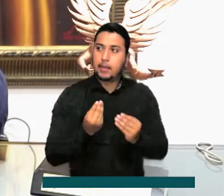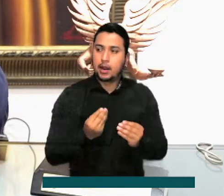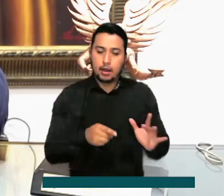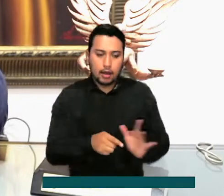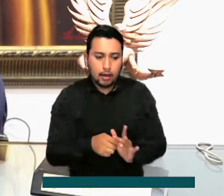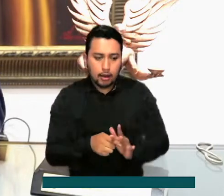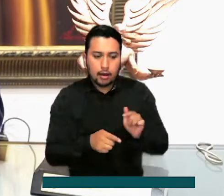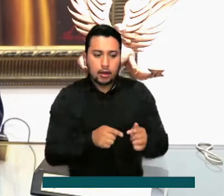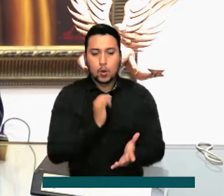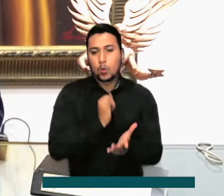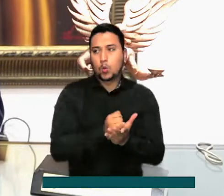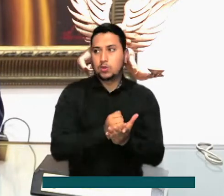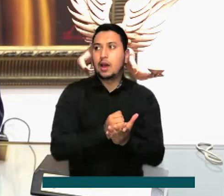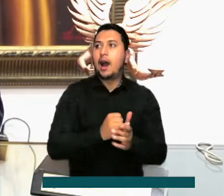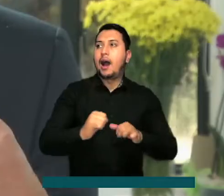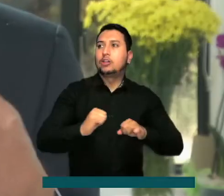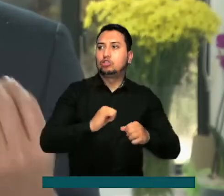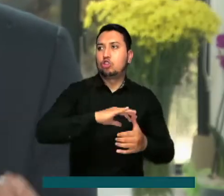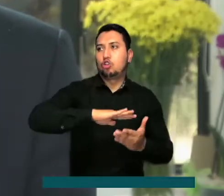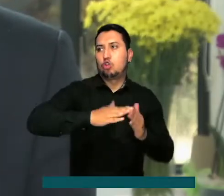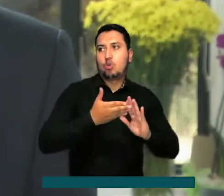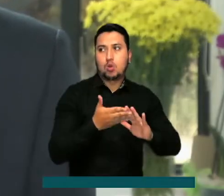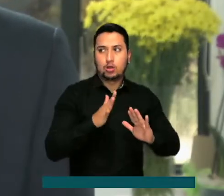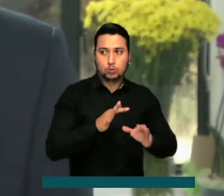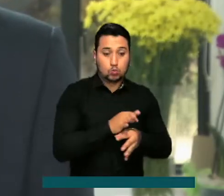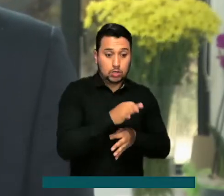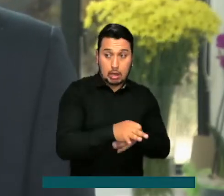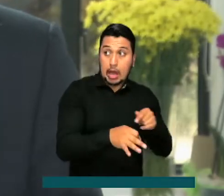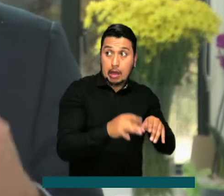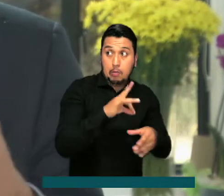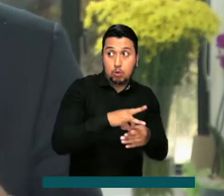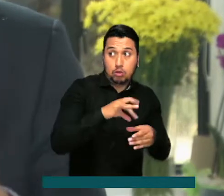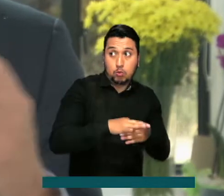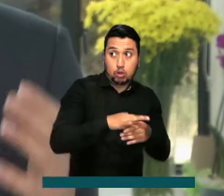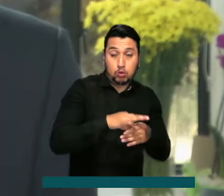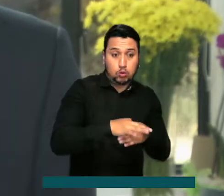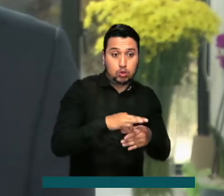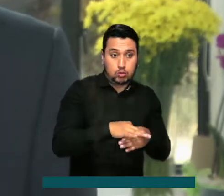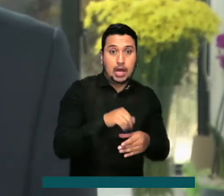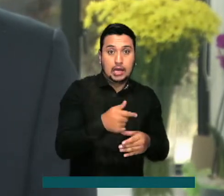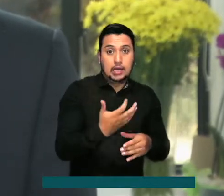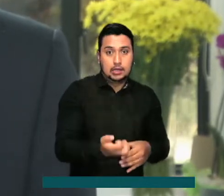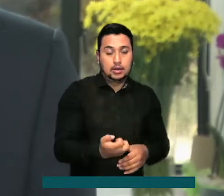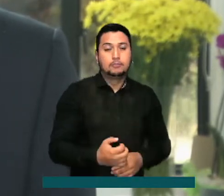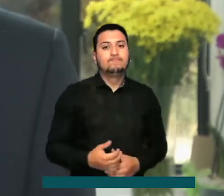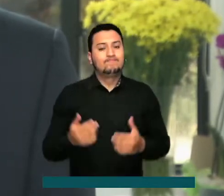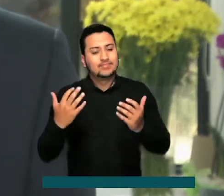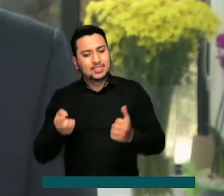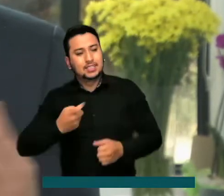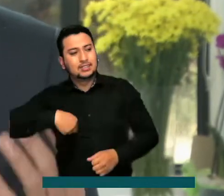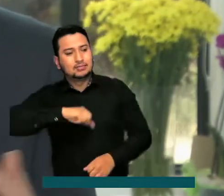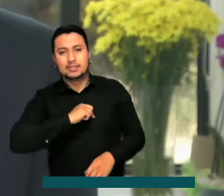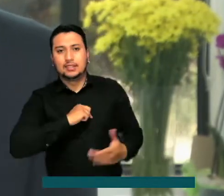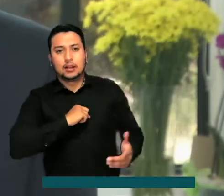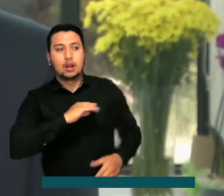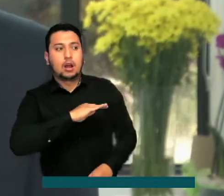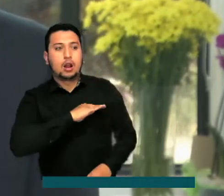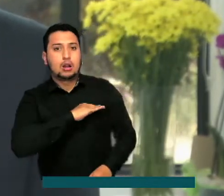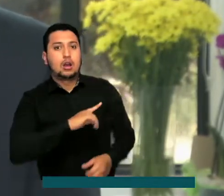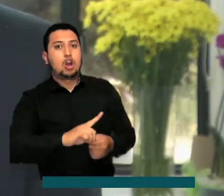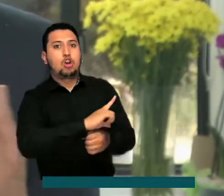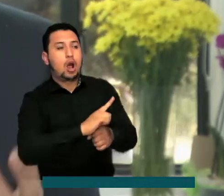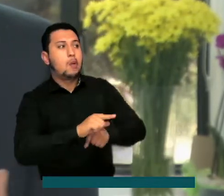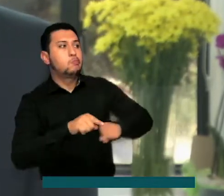elecciones de dos juntas de acción comunal del municipio quisiéramos que todas las alcaldías locales de los municipios de cundinamarca